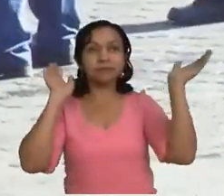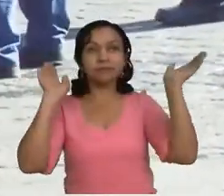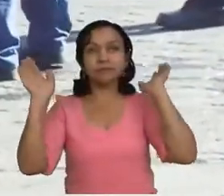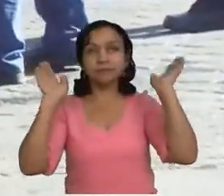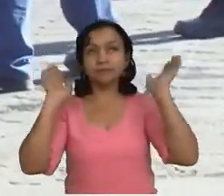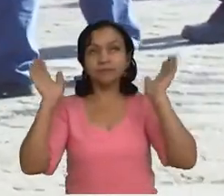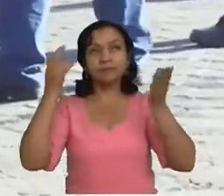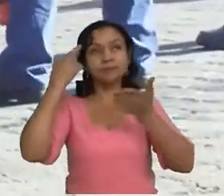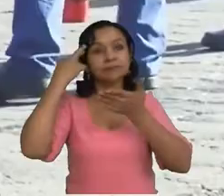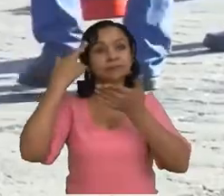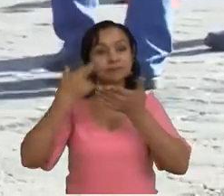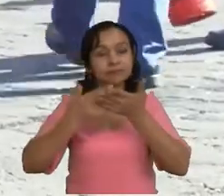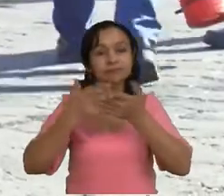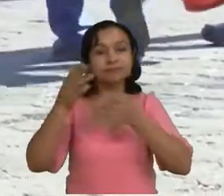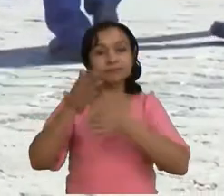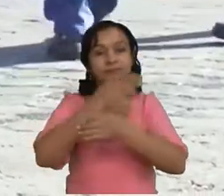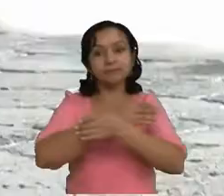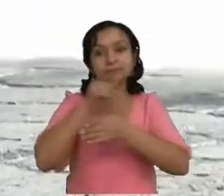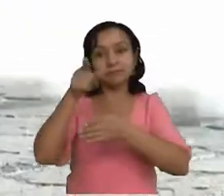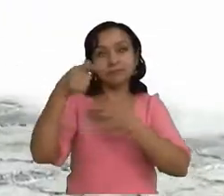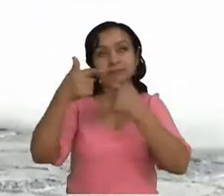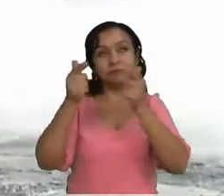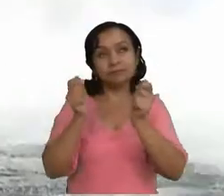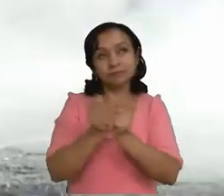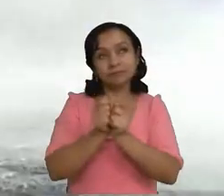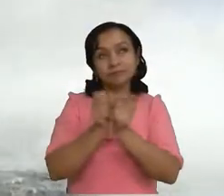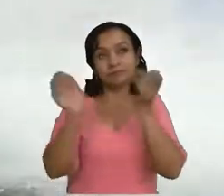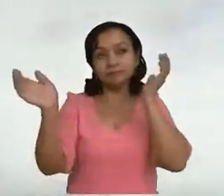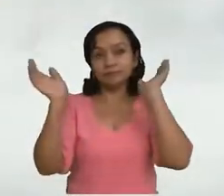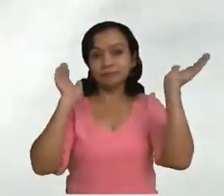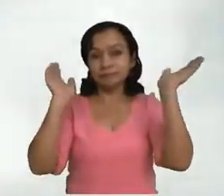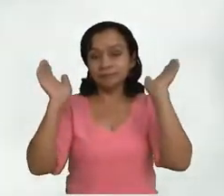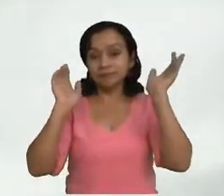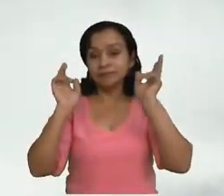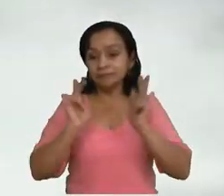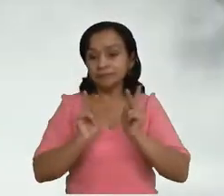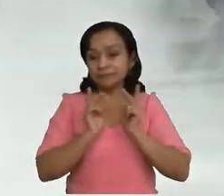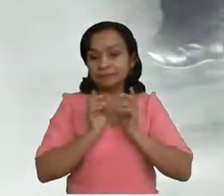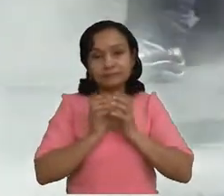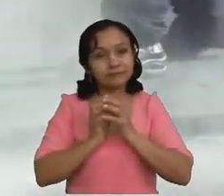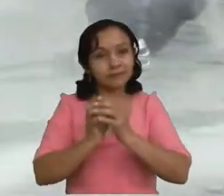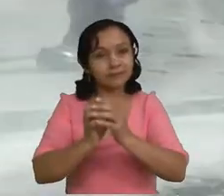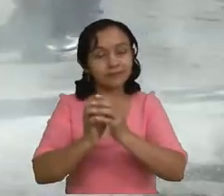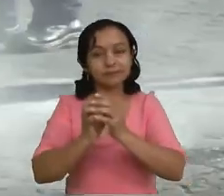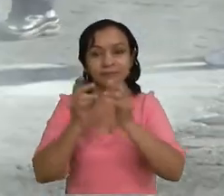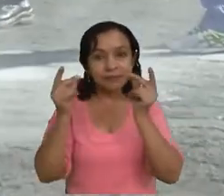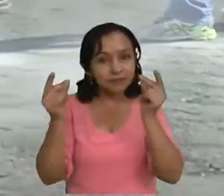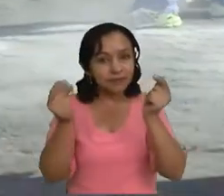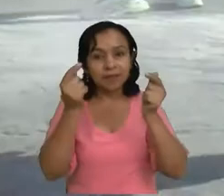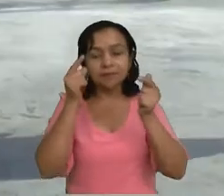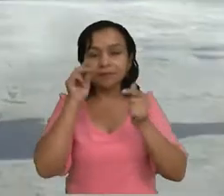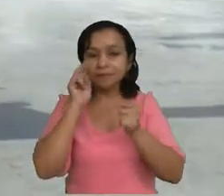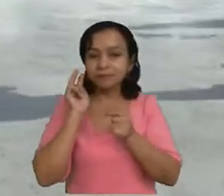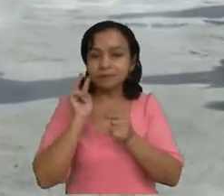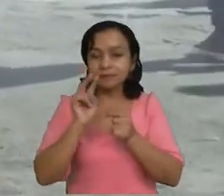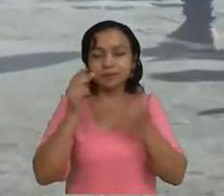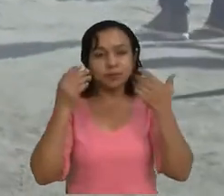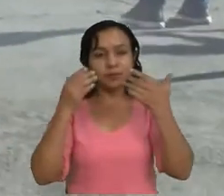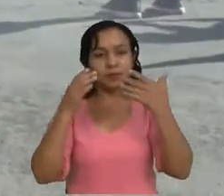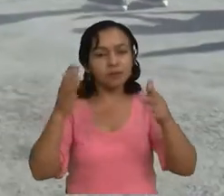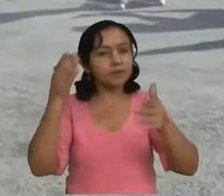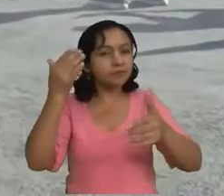refrescar el conocimiento que ya tiene la brigada de CONMEMA, la brigada de los comerciantes, y estar activos para cualquier tipo